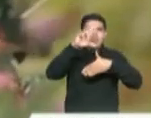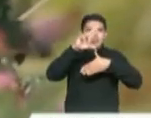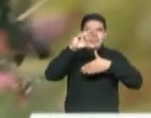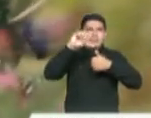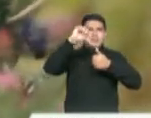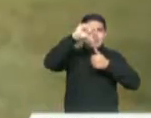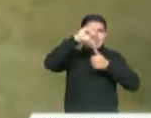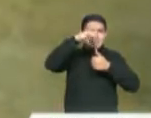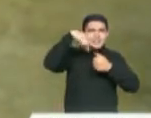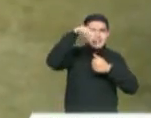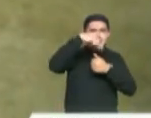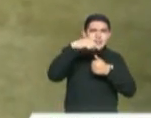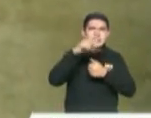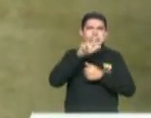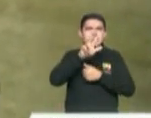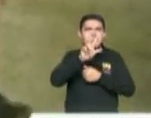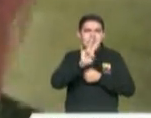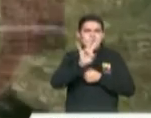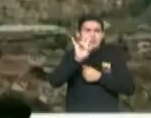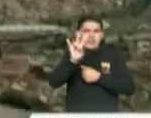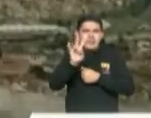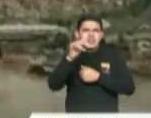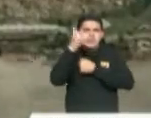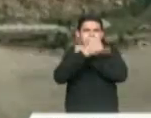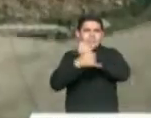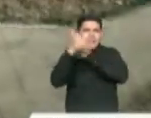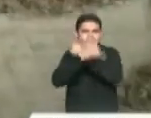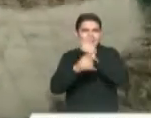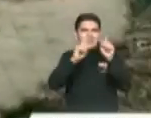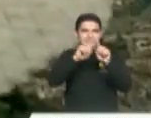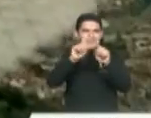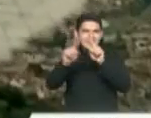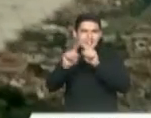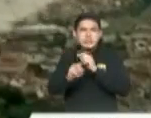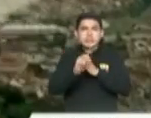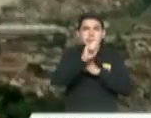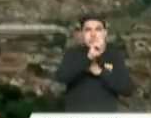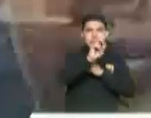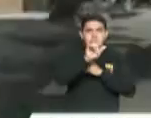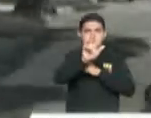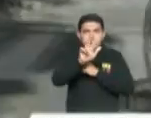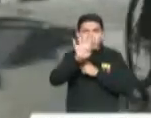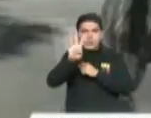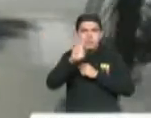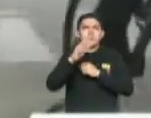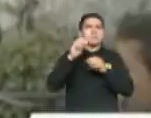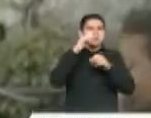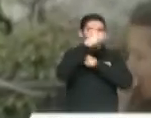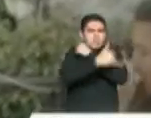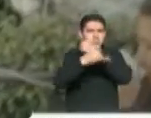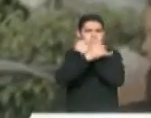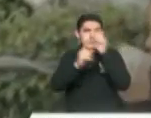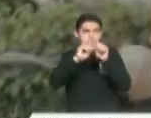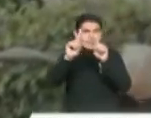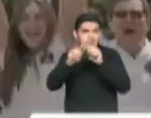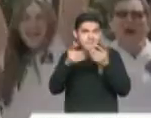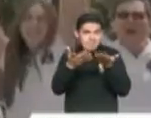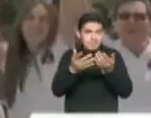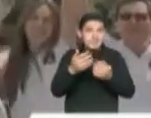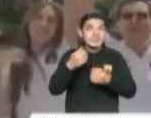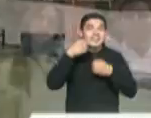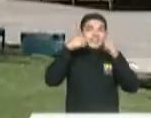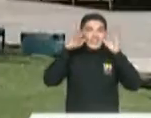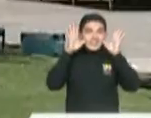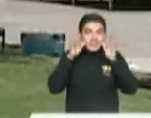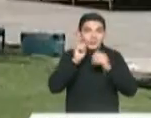grupo de los 77 conformado por 134 países en desarrollo por ello en diciembre de 2014 la asamblea general